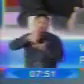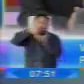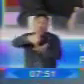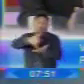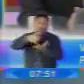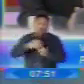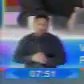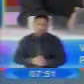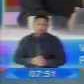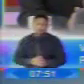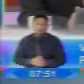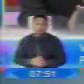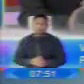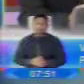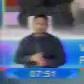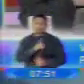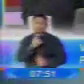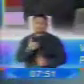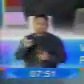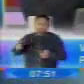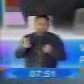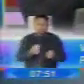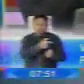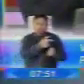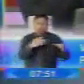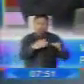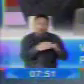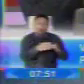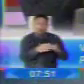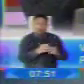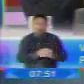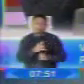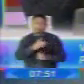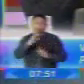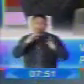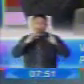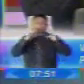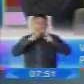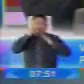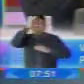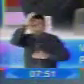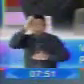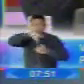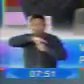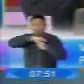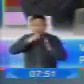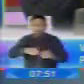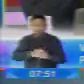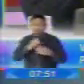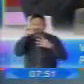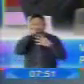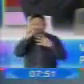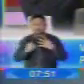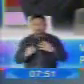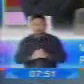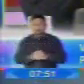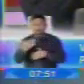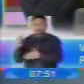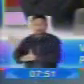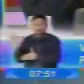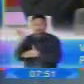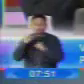ello, un comité seleccionador conformado por la Casa de la Cultura, Cancillería, CENESIT, un representante de